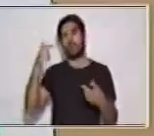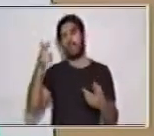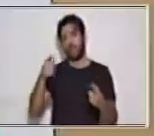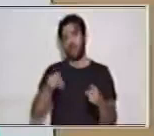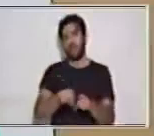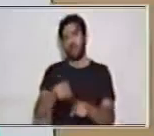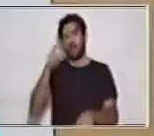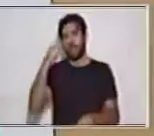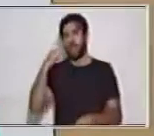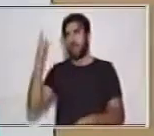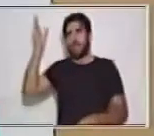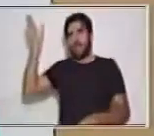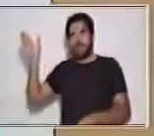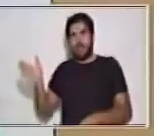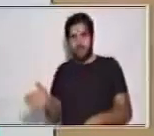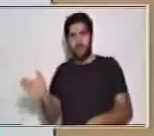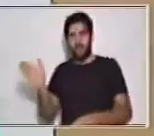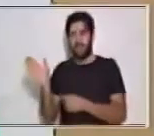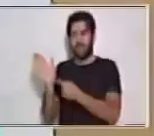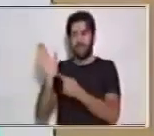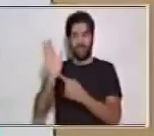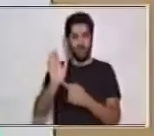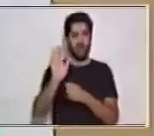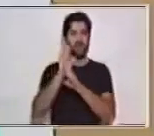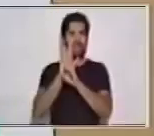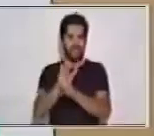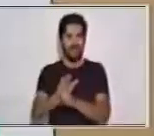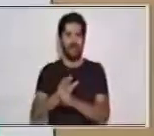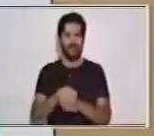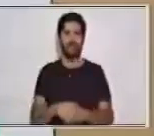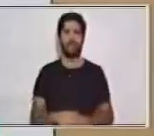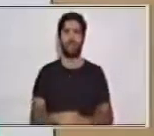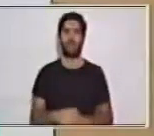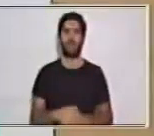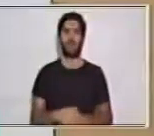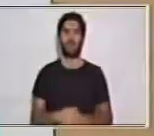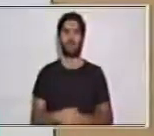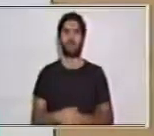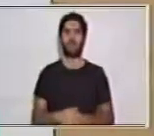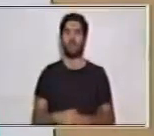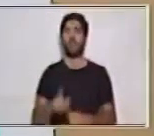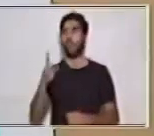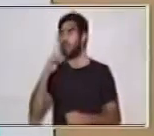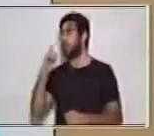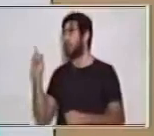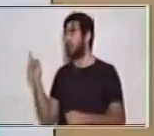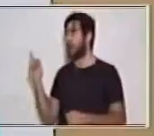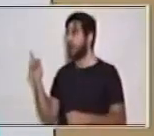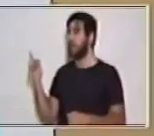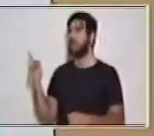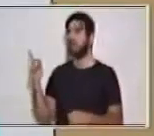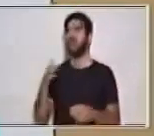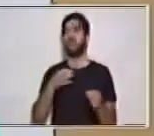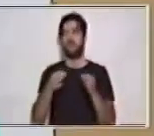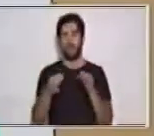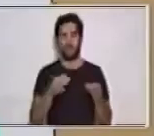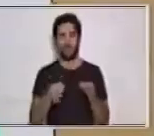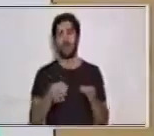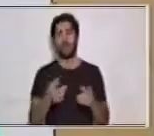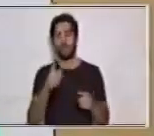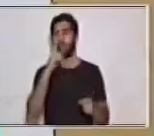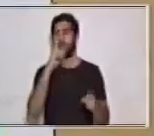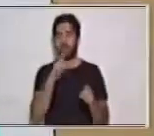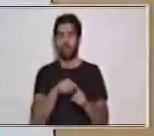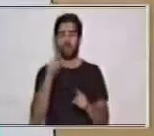ejemplo que teníamos en el párrafo de inicio, que nos antecedió, por ejemplo, es